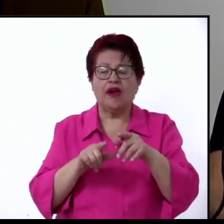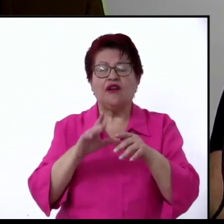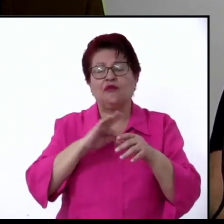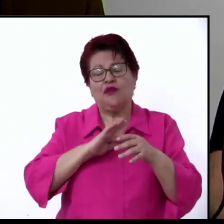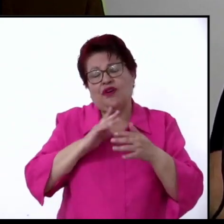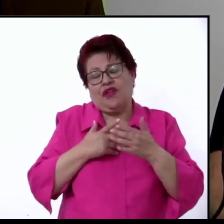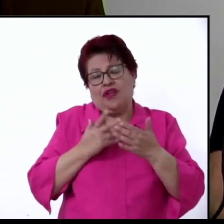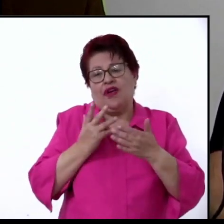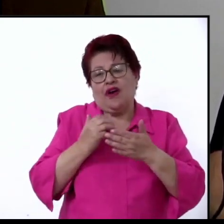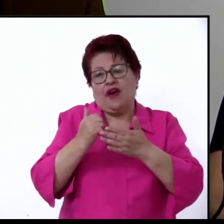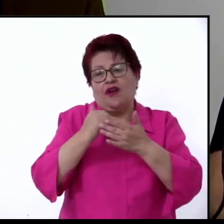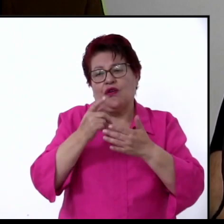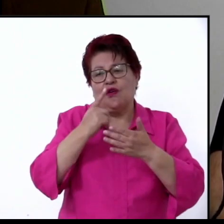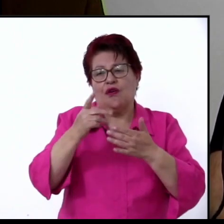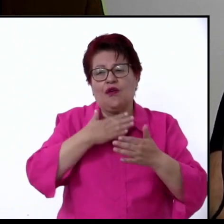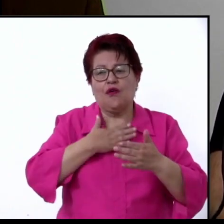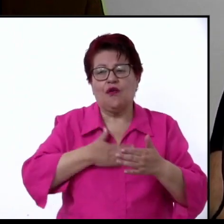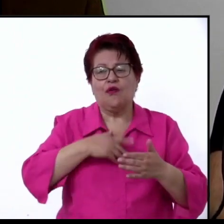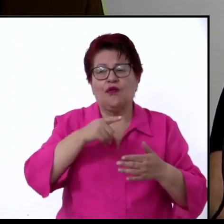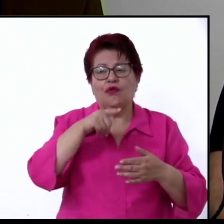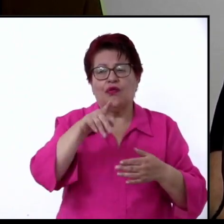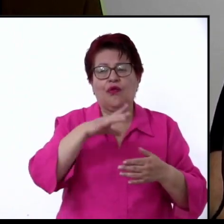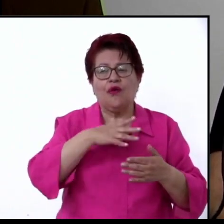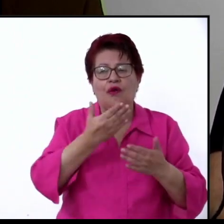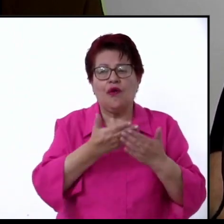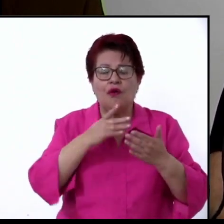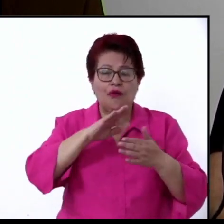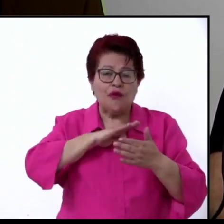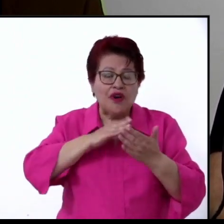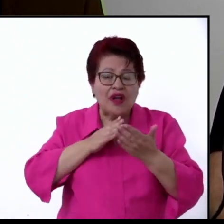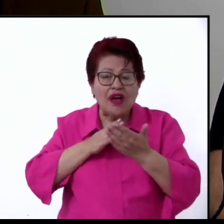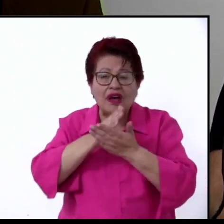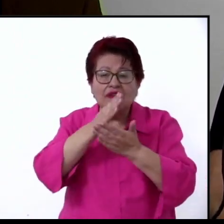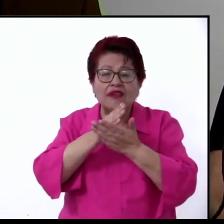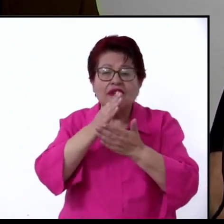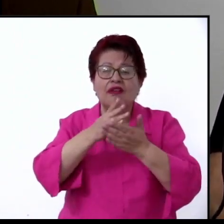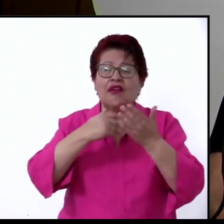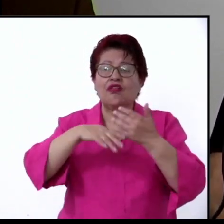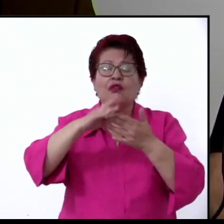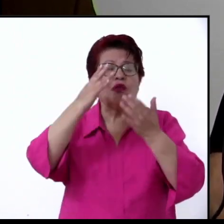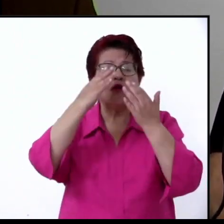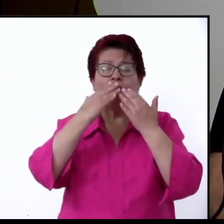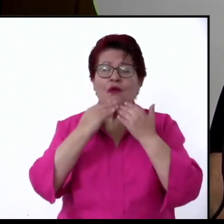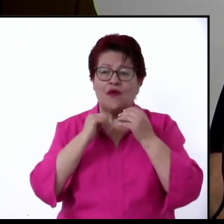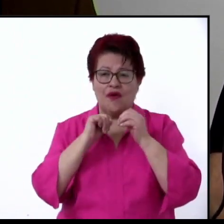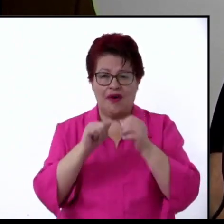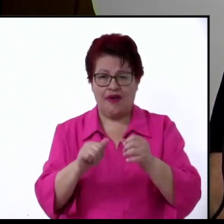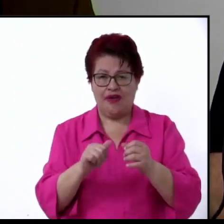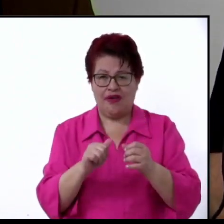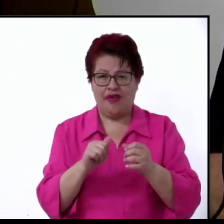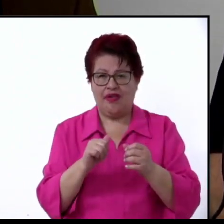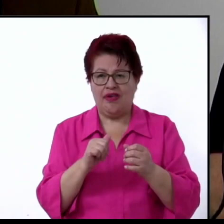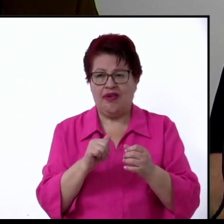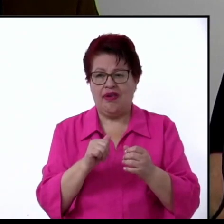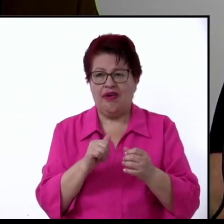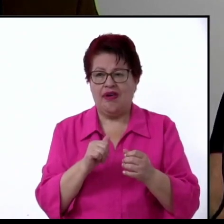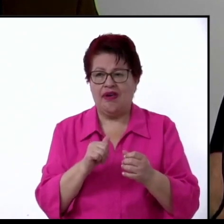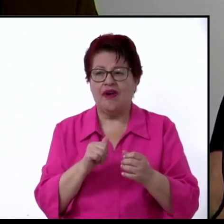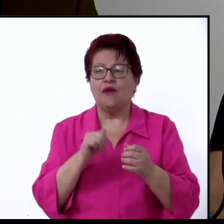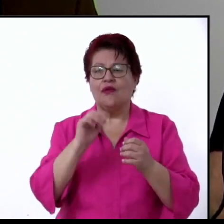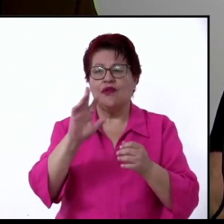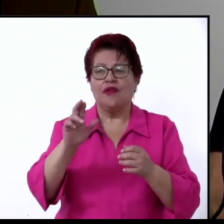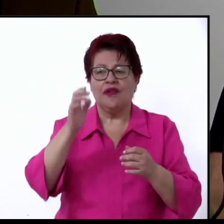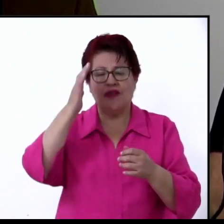la pauta y la posibilidad justo de que hoy puedan acceder a lo que no tienen, que es un